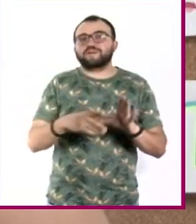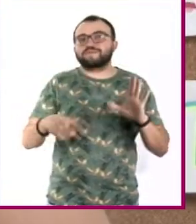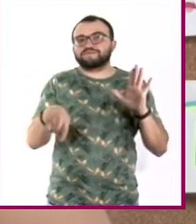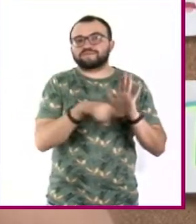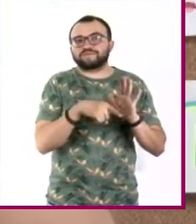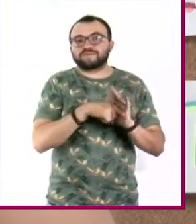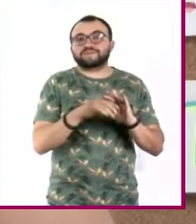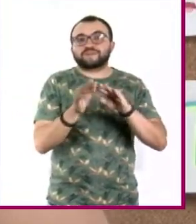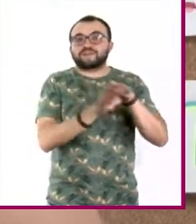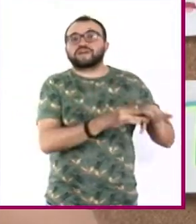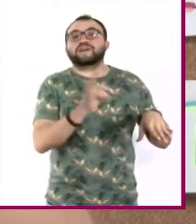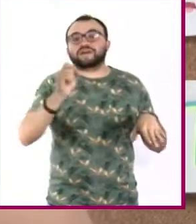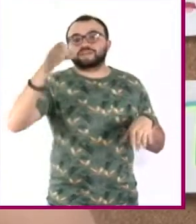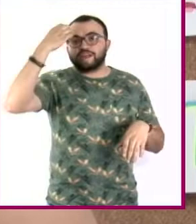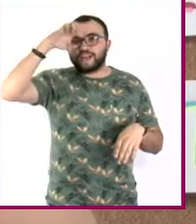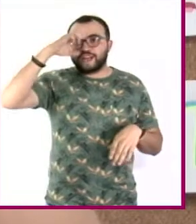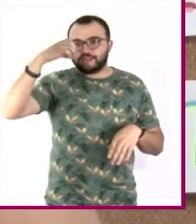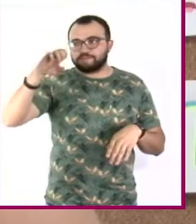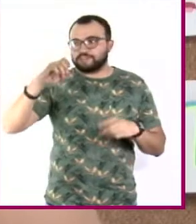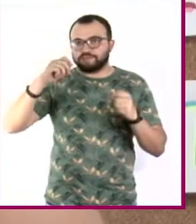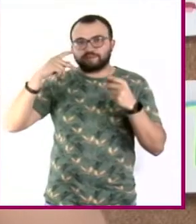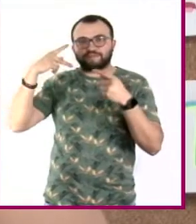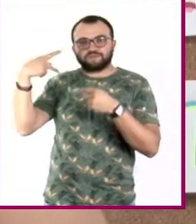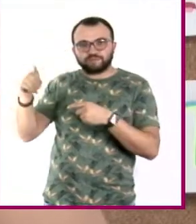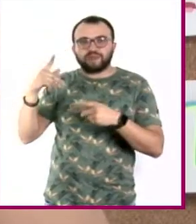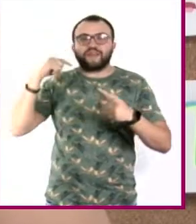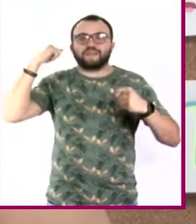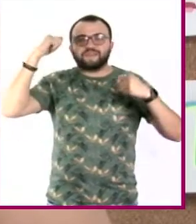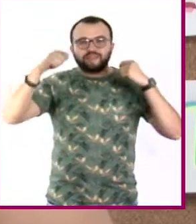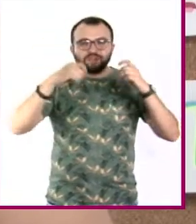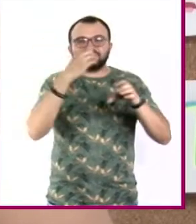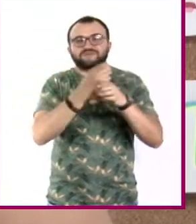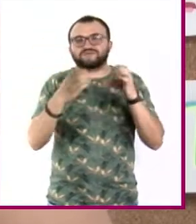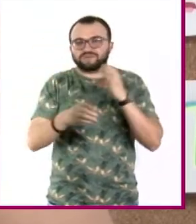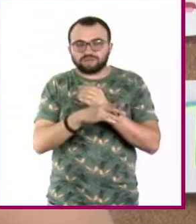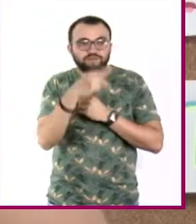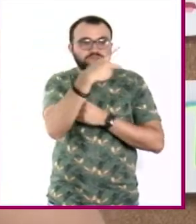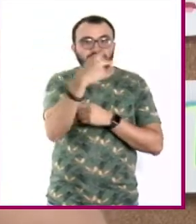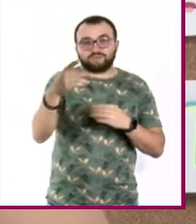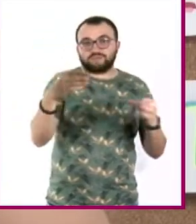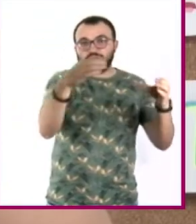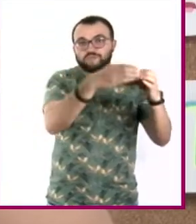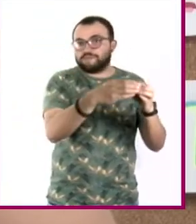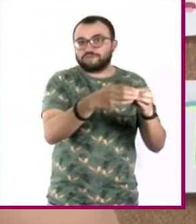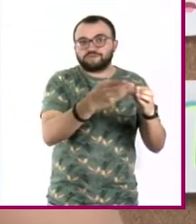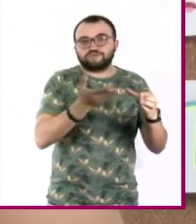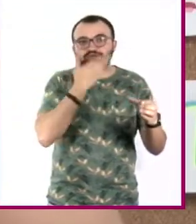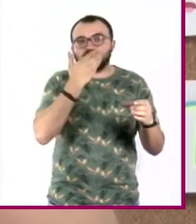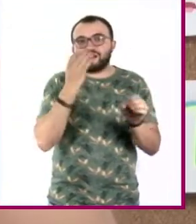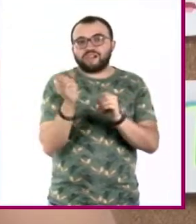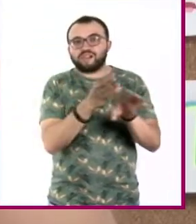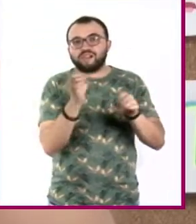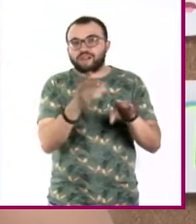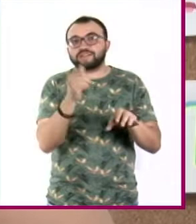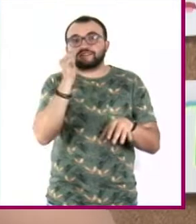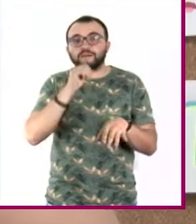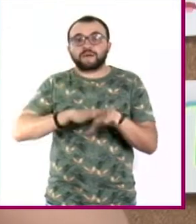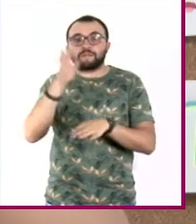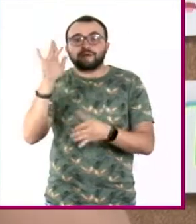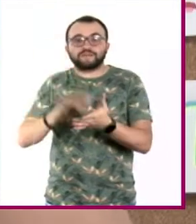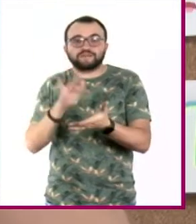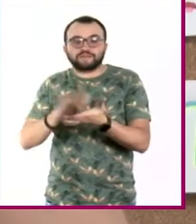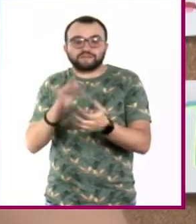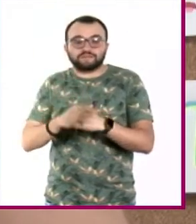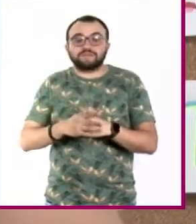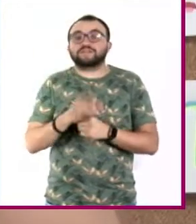las experiencias personales, a las costumbres y tradiciones propias de cada comunidad. Esto sucede con más frecuencia si los jóvenes no tienen